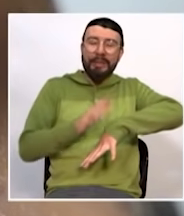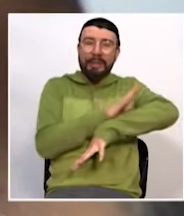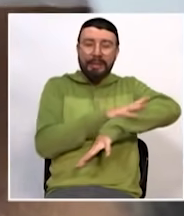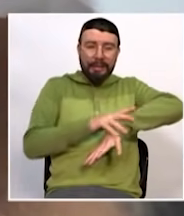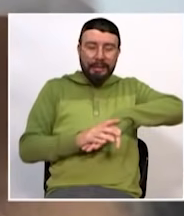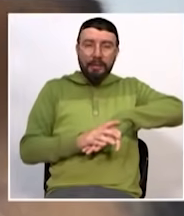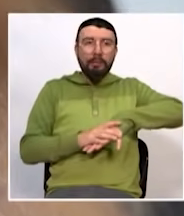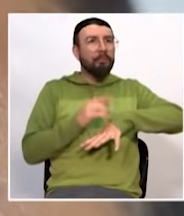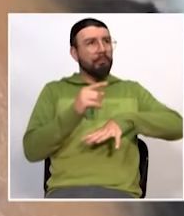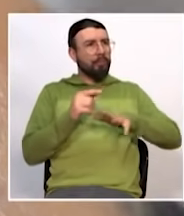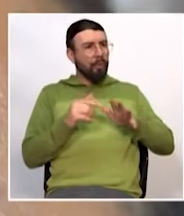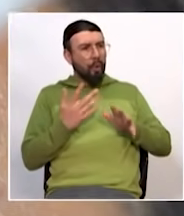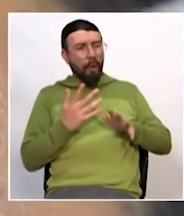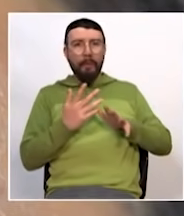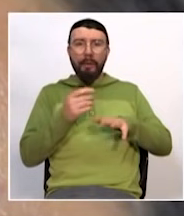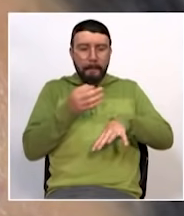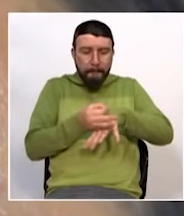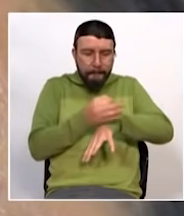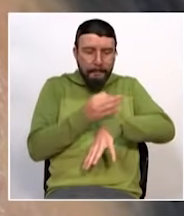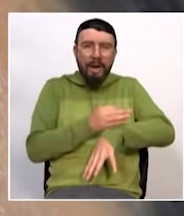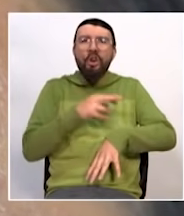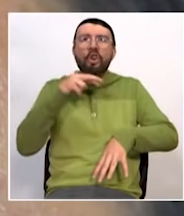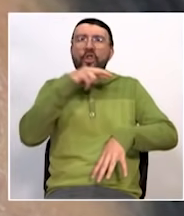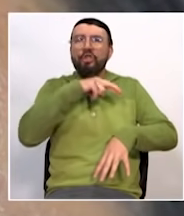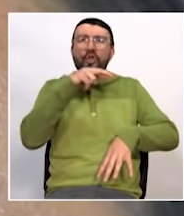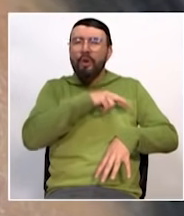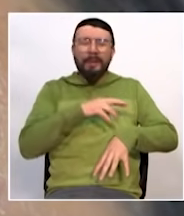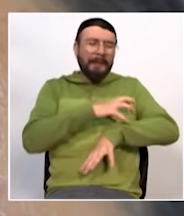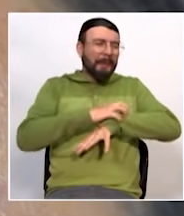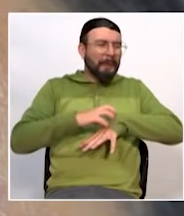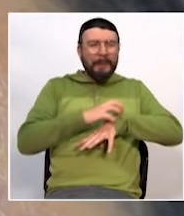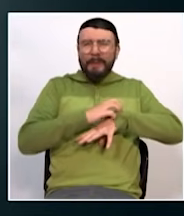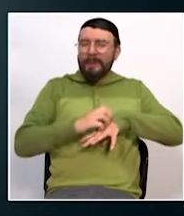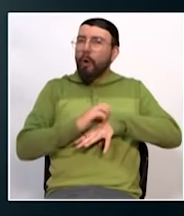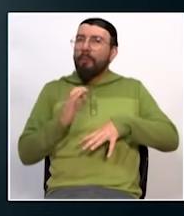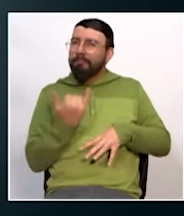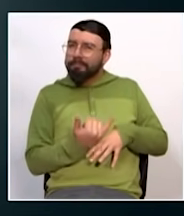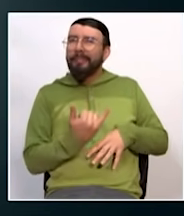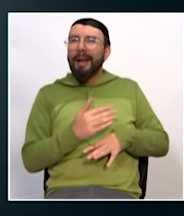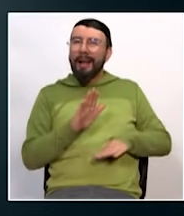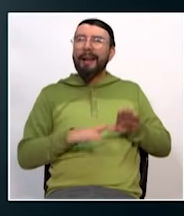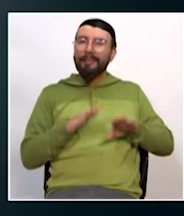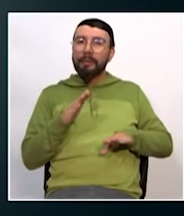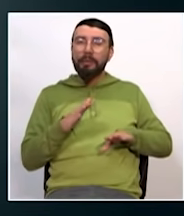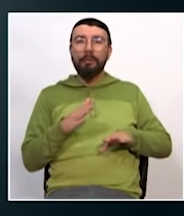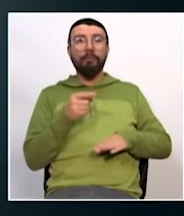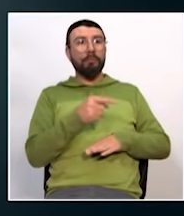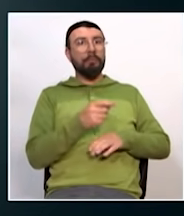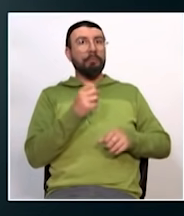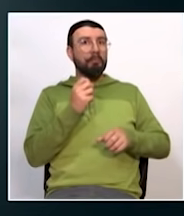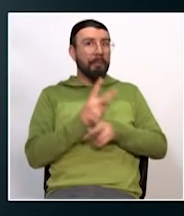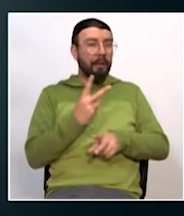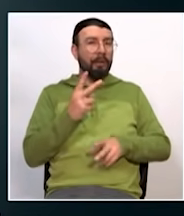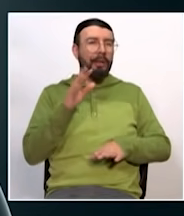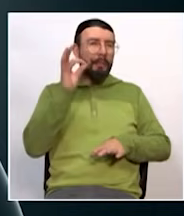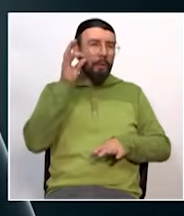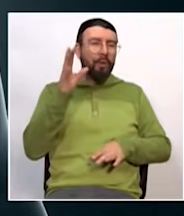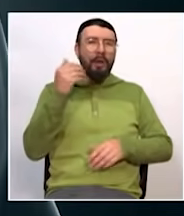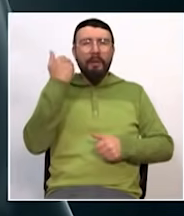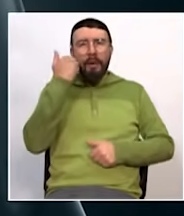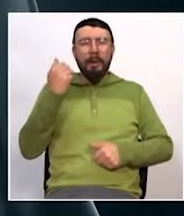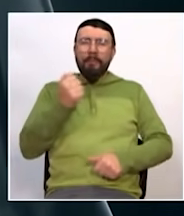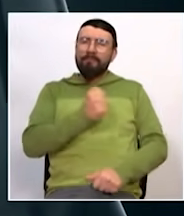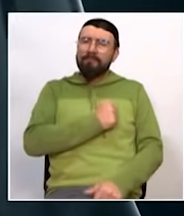manifestar a través de ronchas rojas que causan ardor o comezón en la piel el riesgo de padecer enfermedades cardíacas por